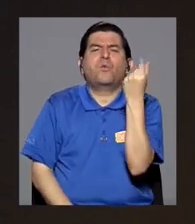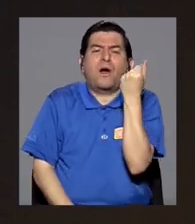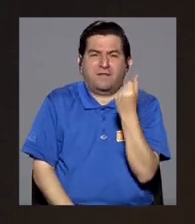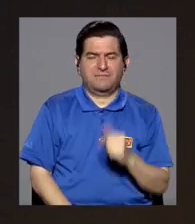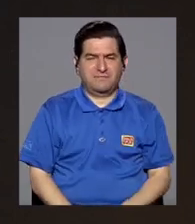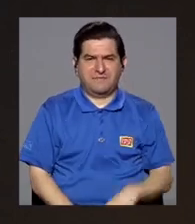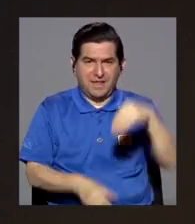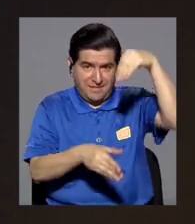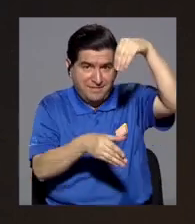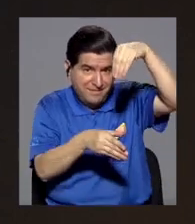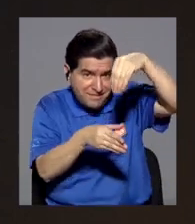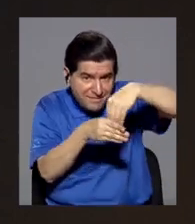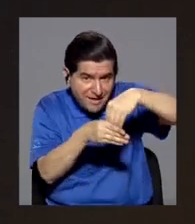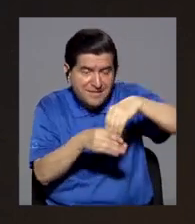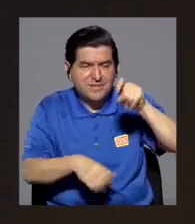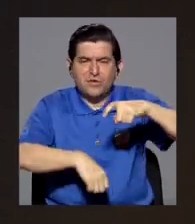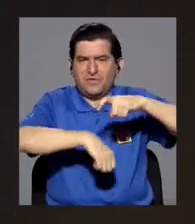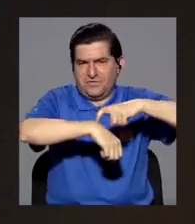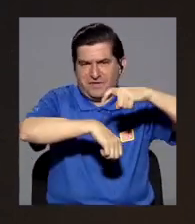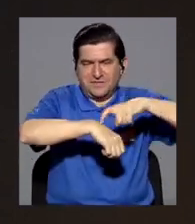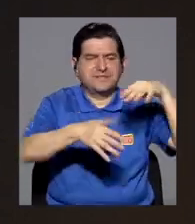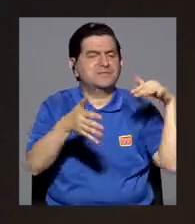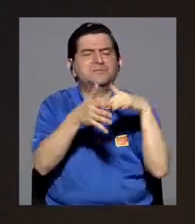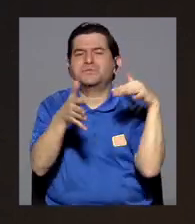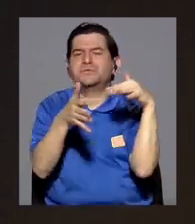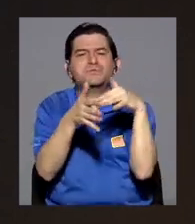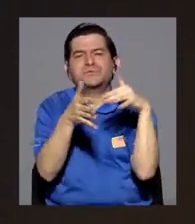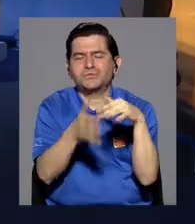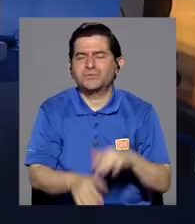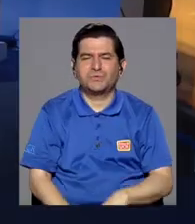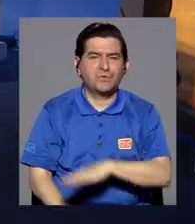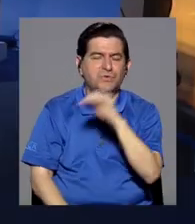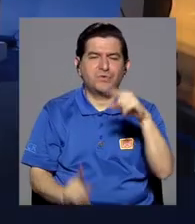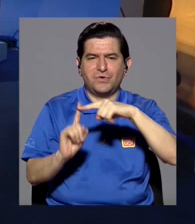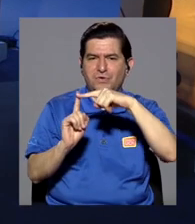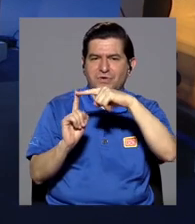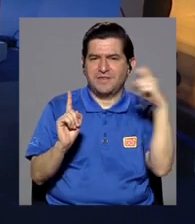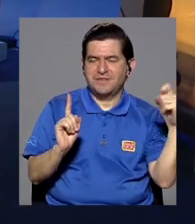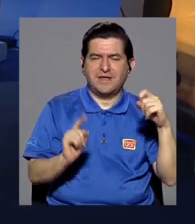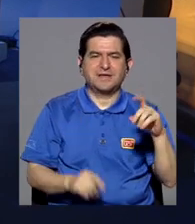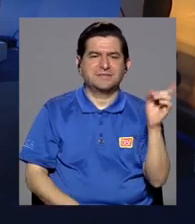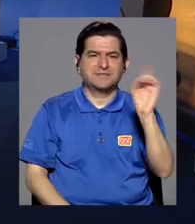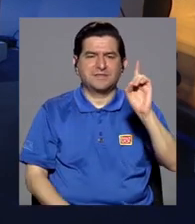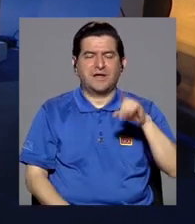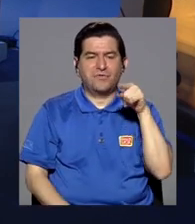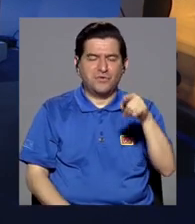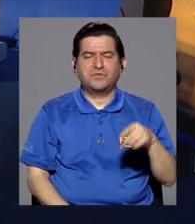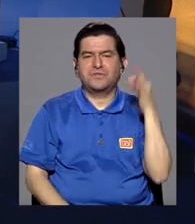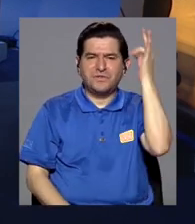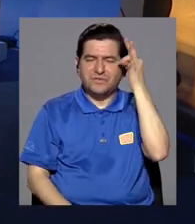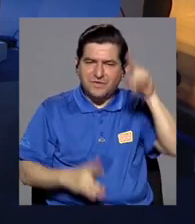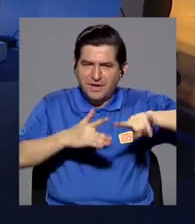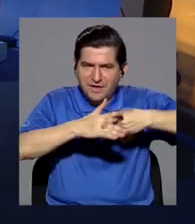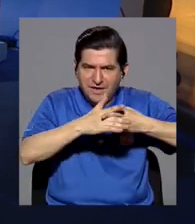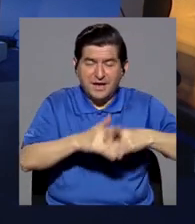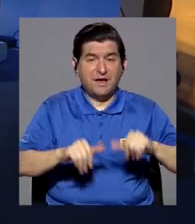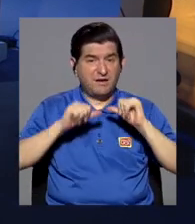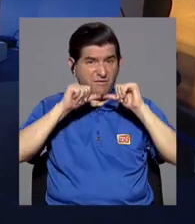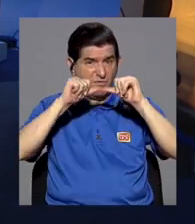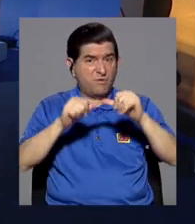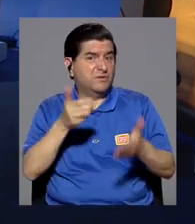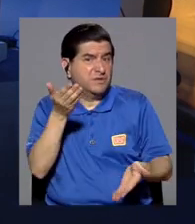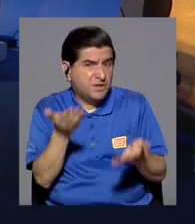en ese en ese periodo en el que se ha estudiado y desde dónde se origina esa teoría sigue siendo una